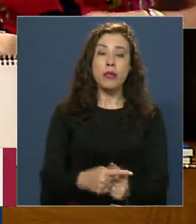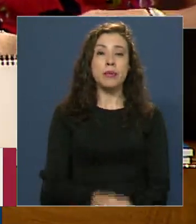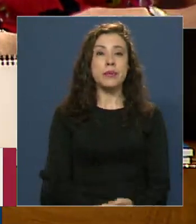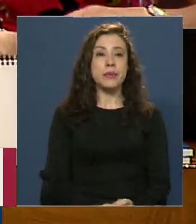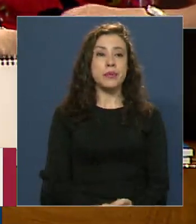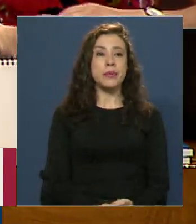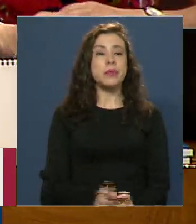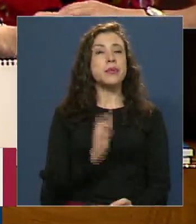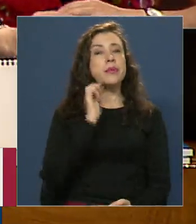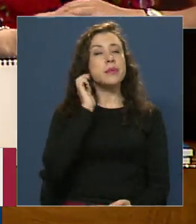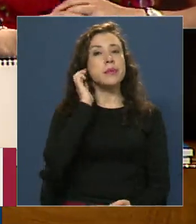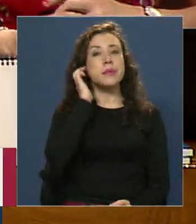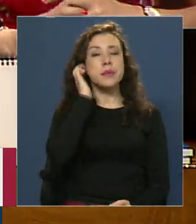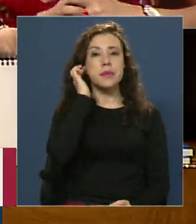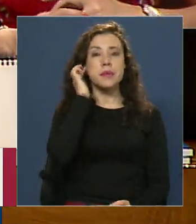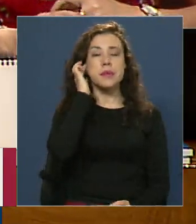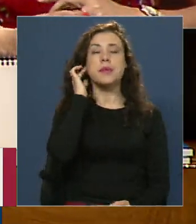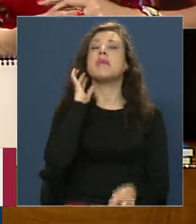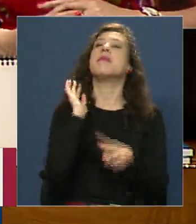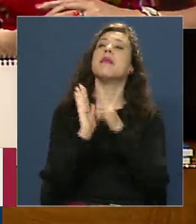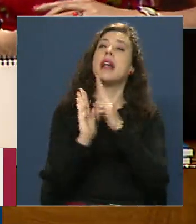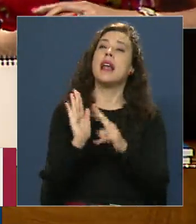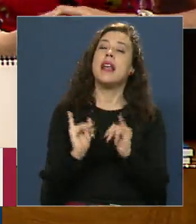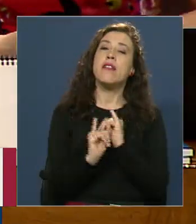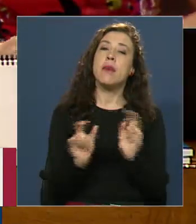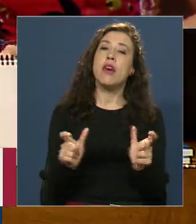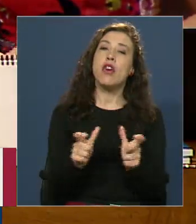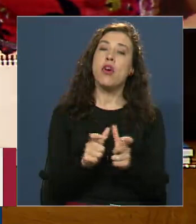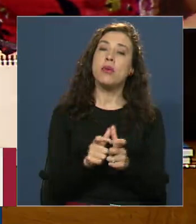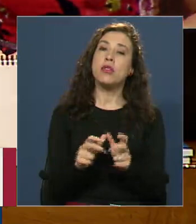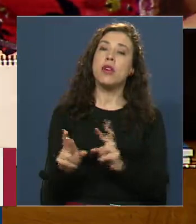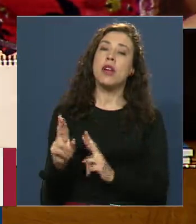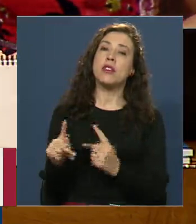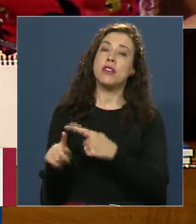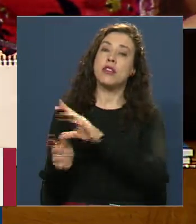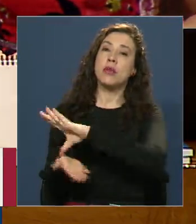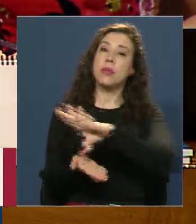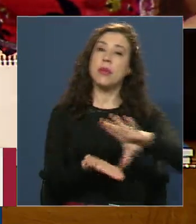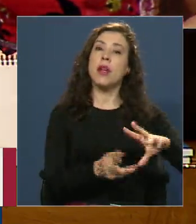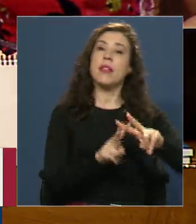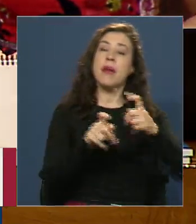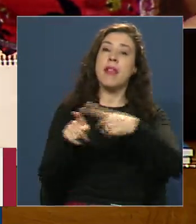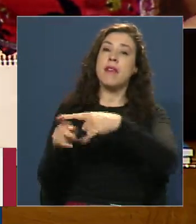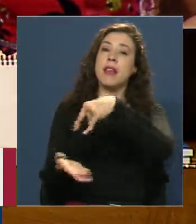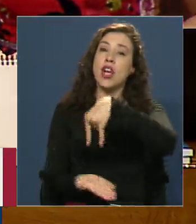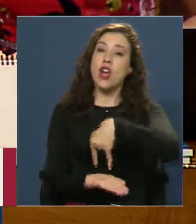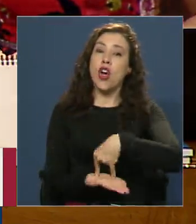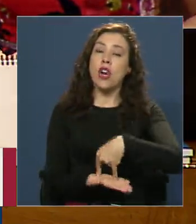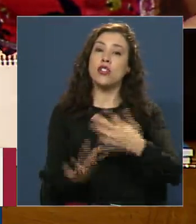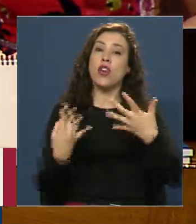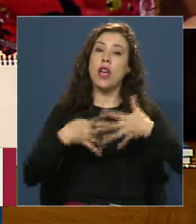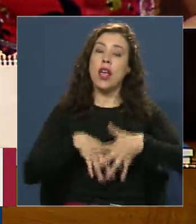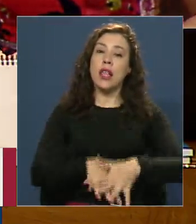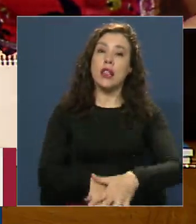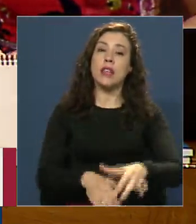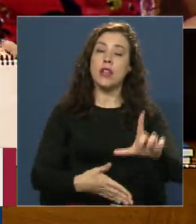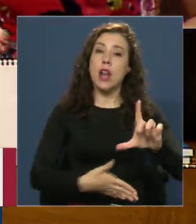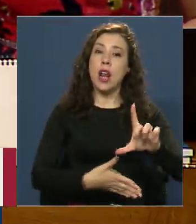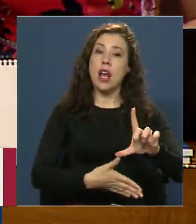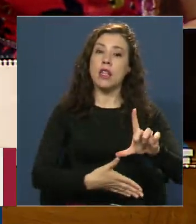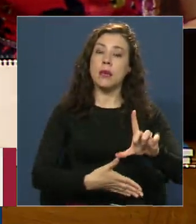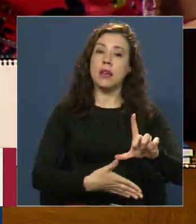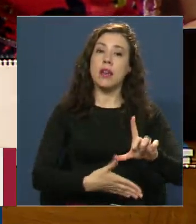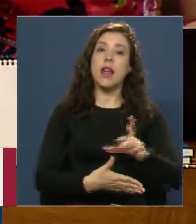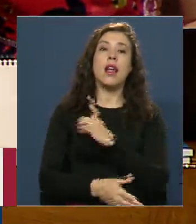uno. Rinde el informe de la Comisión de Relaciones Exteriores, Asuntos Interparlamentarios e Integración Latinoamericana,